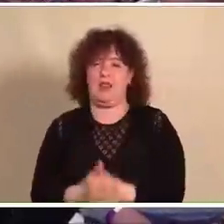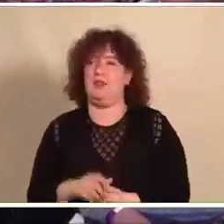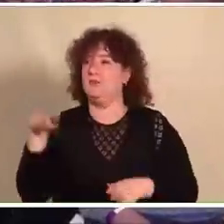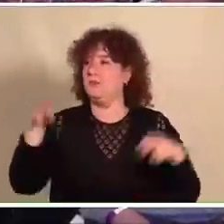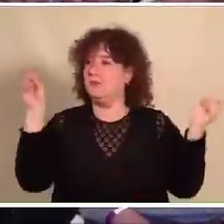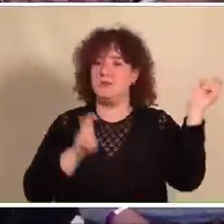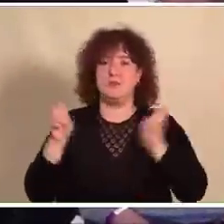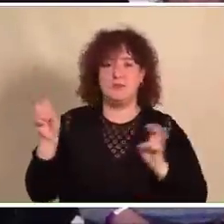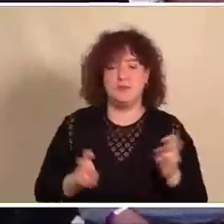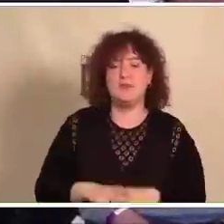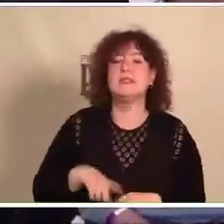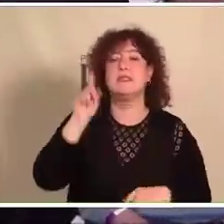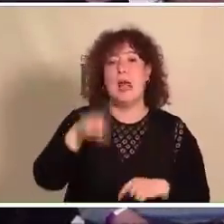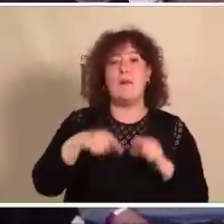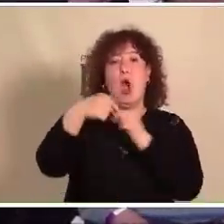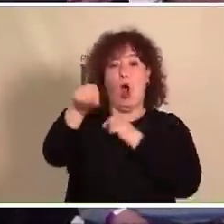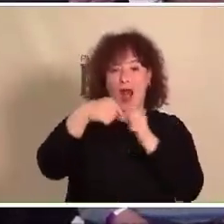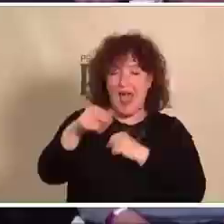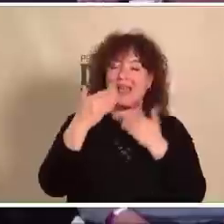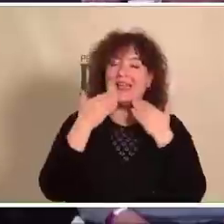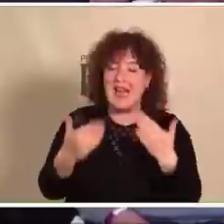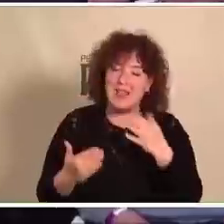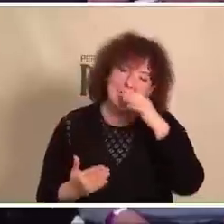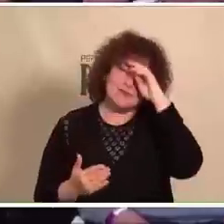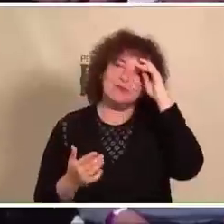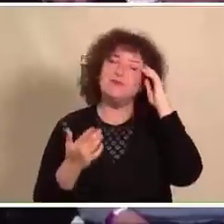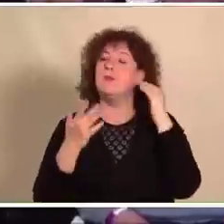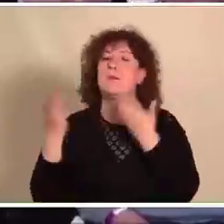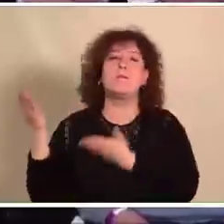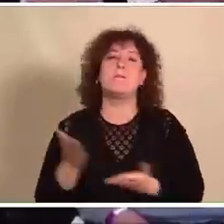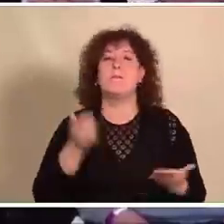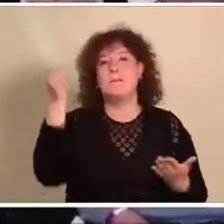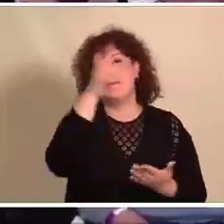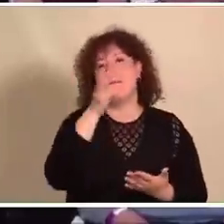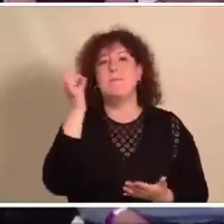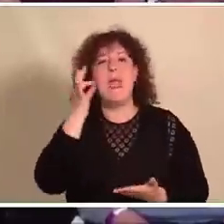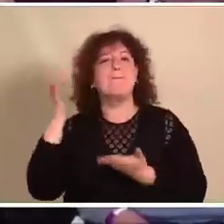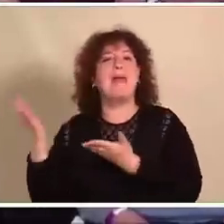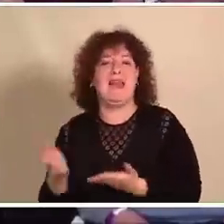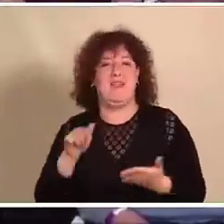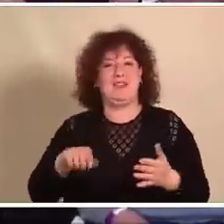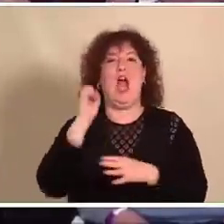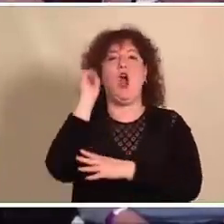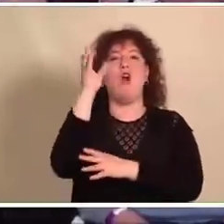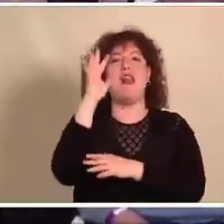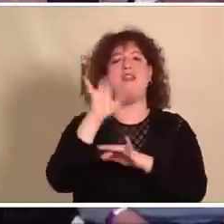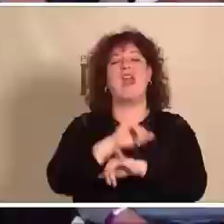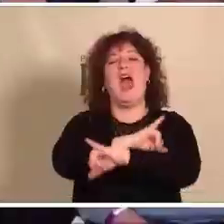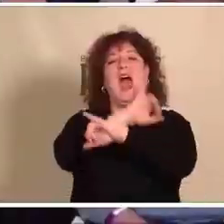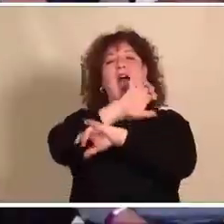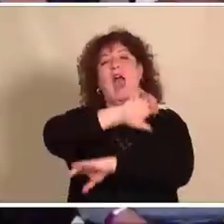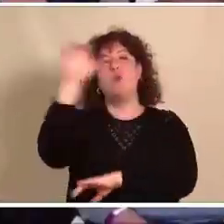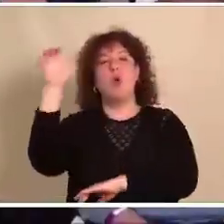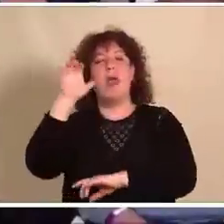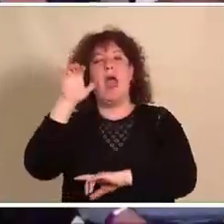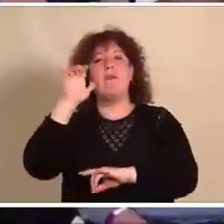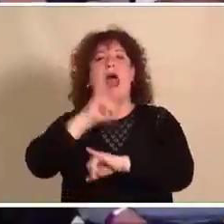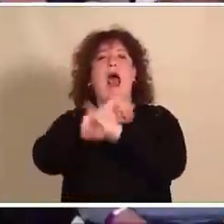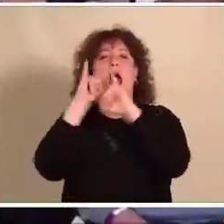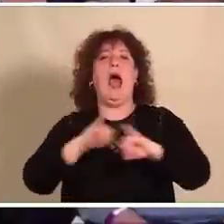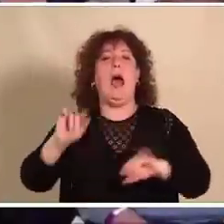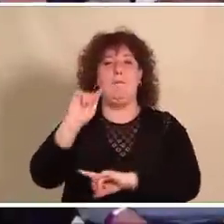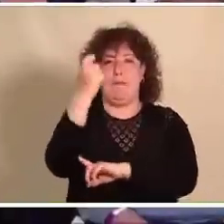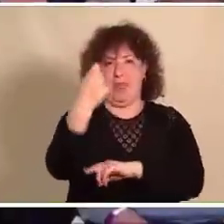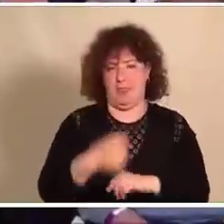a quienes asisten virtualmente sed todos y todas Bienvenidos a esta conferencia europea por la paz hoy